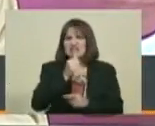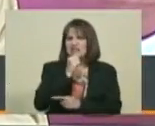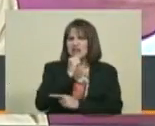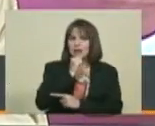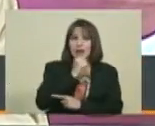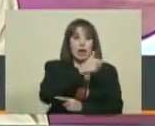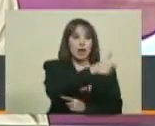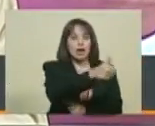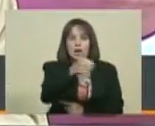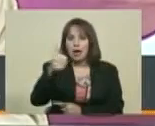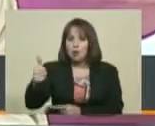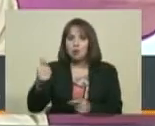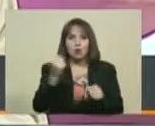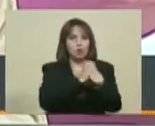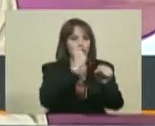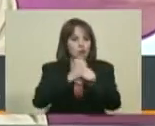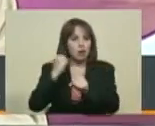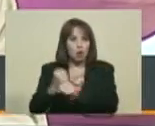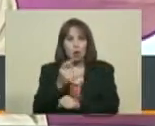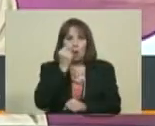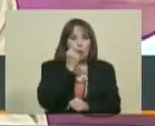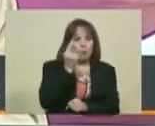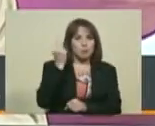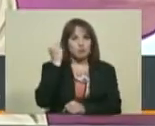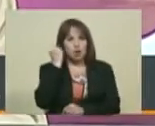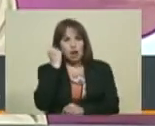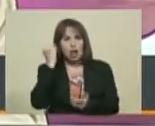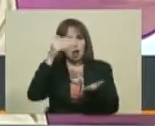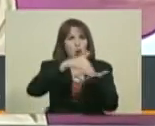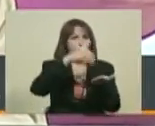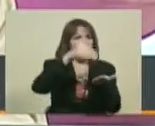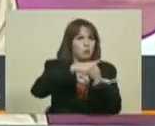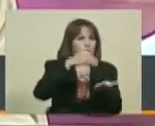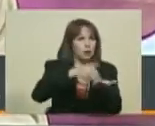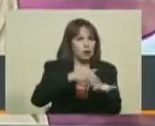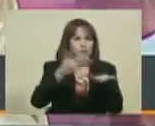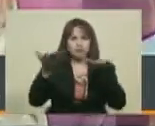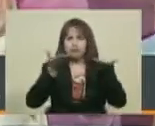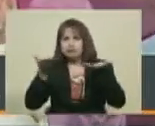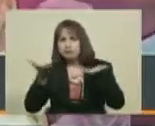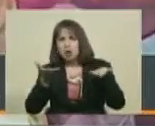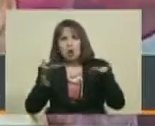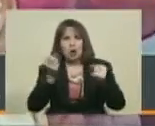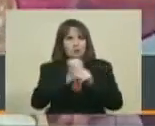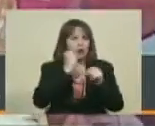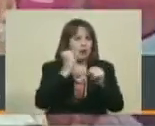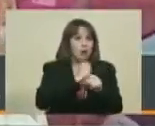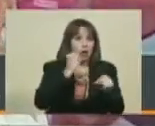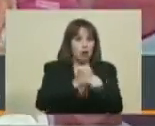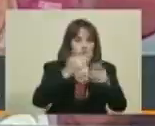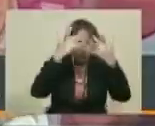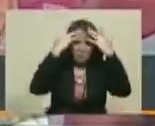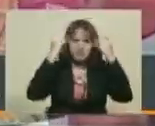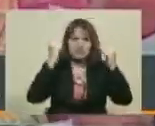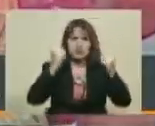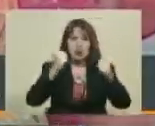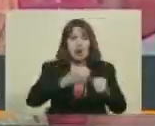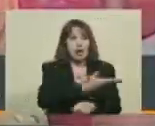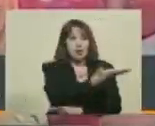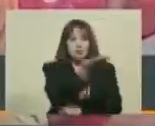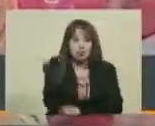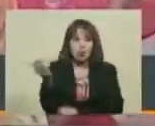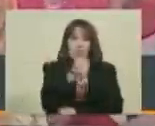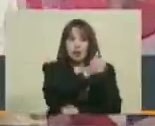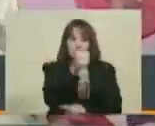trabajadores, las trabajadoras, la clase obrera, los profesionales. Ustedes, hermanos y hermanas,